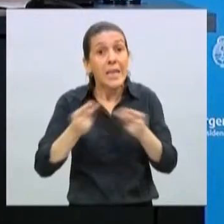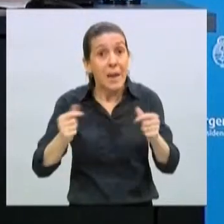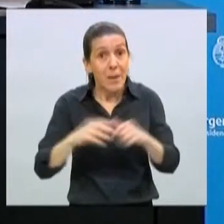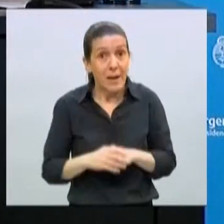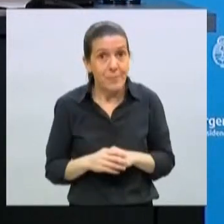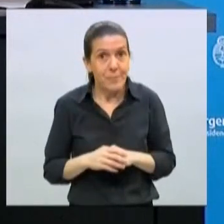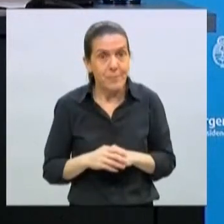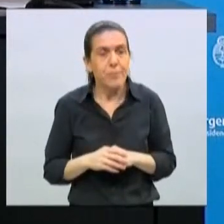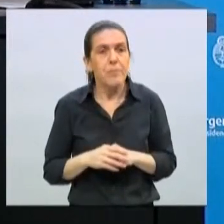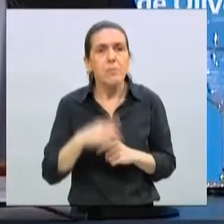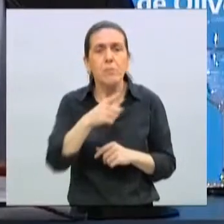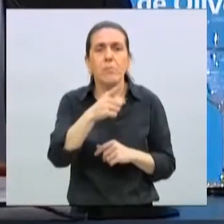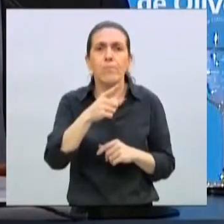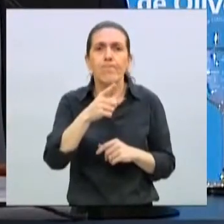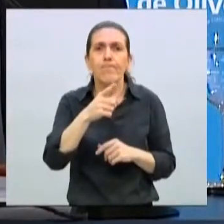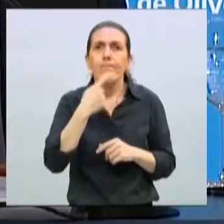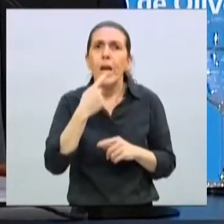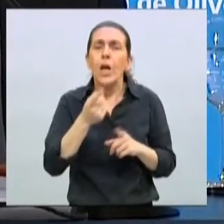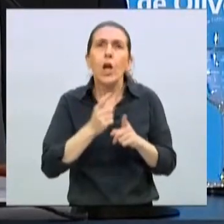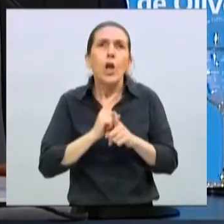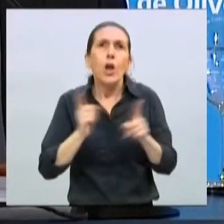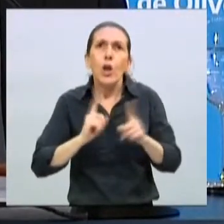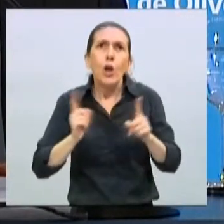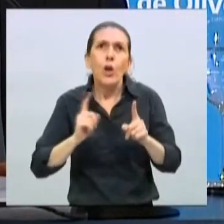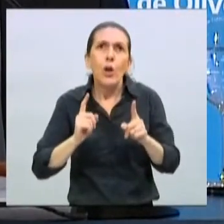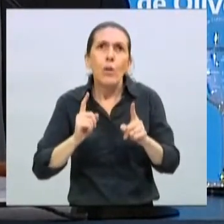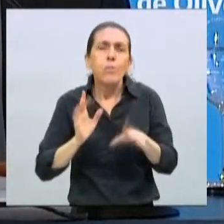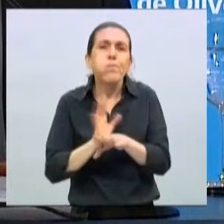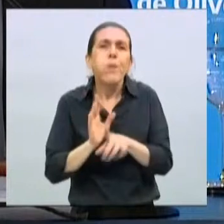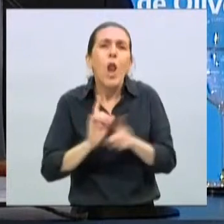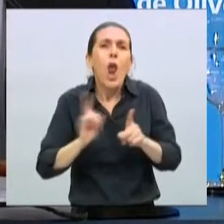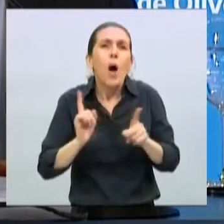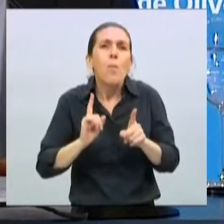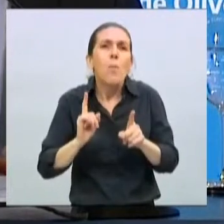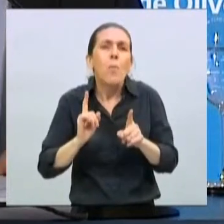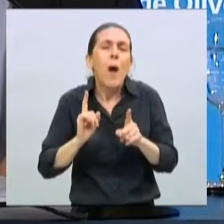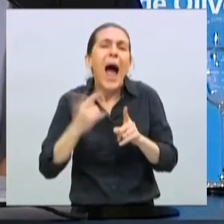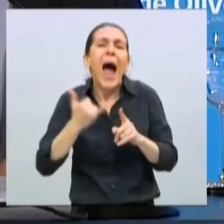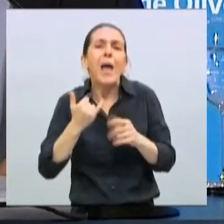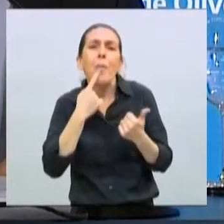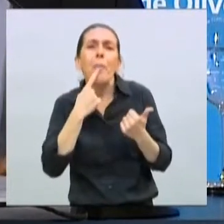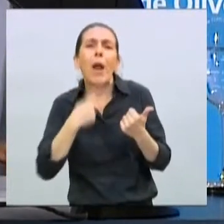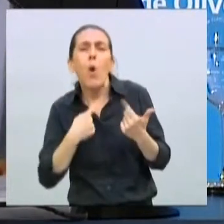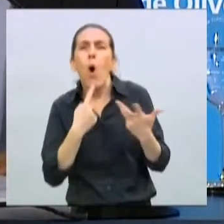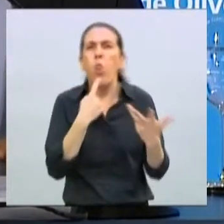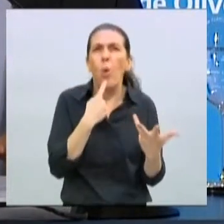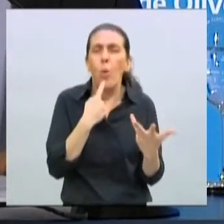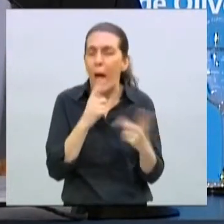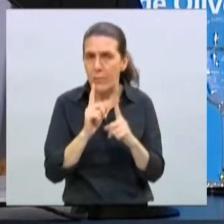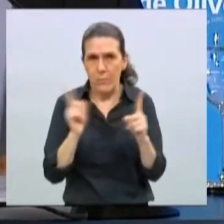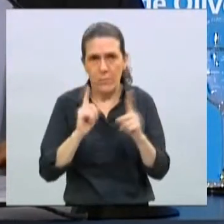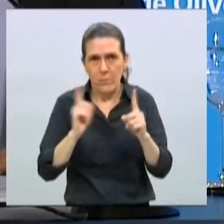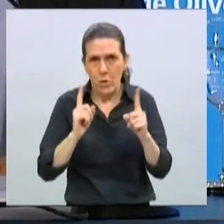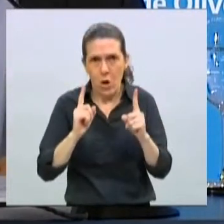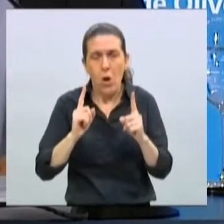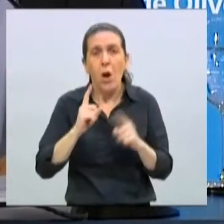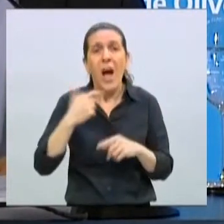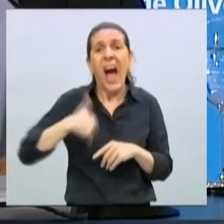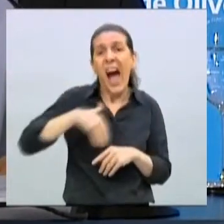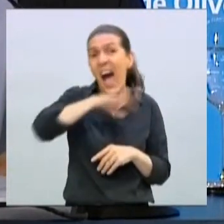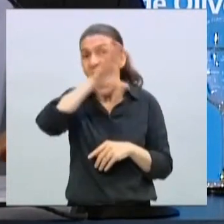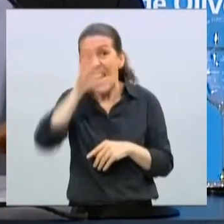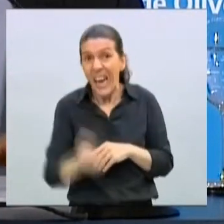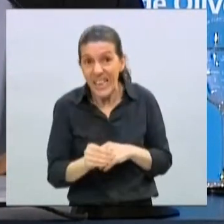esto, que me parece que no nos lo pueden poner en cuestión ni podemos dudar. Tenemos en la República